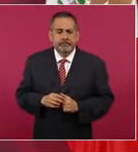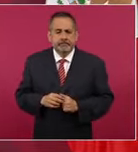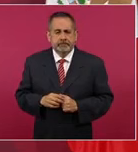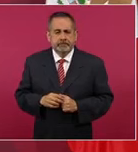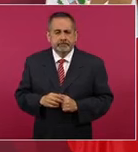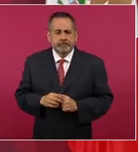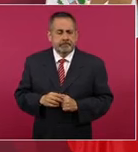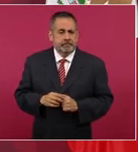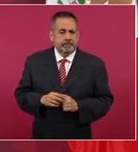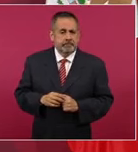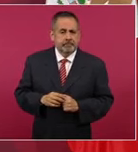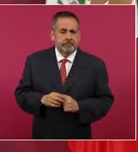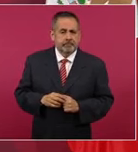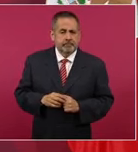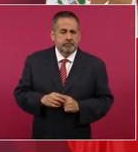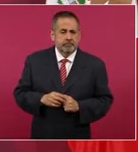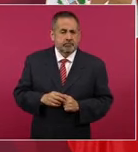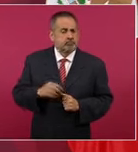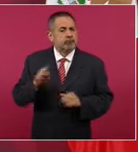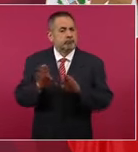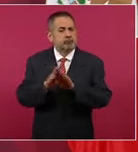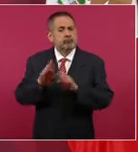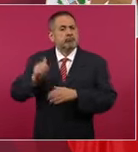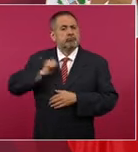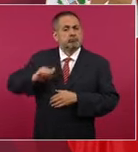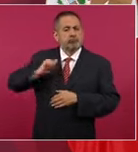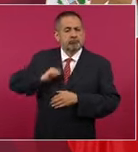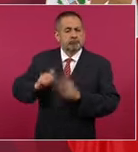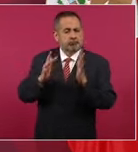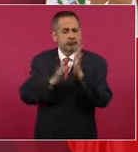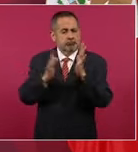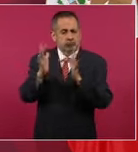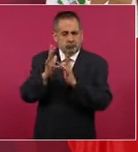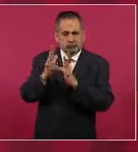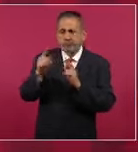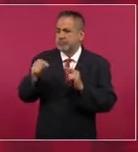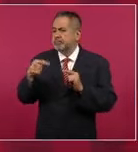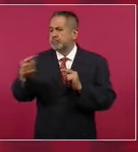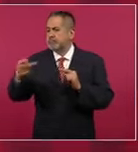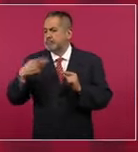la forma en que Jesús Cristo defendía a los pobres